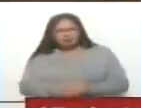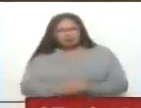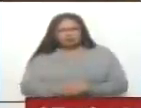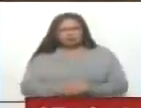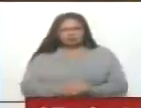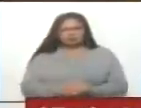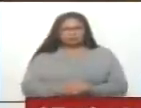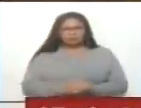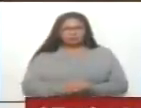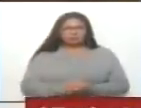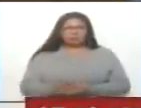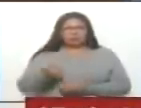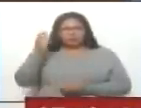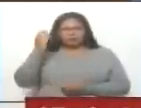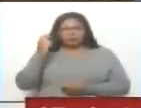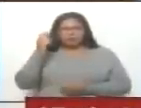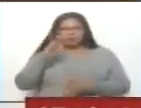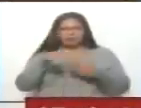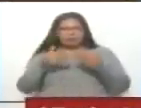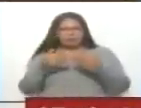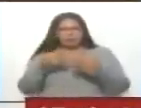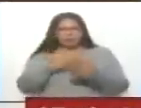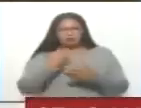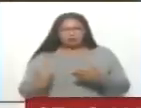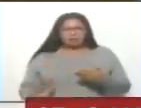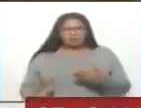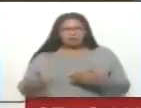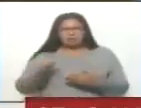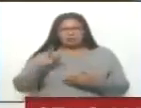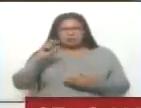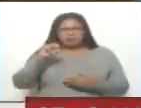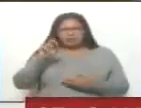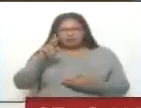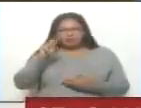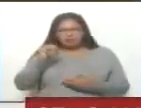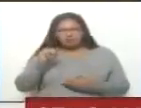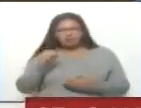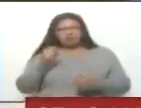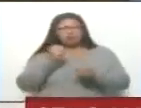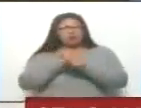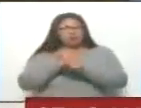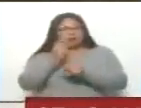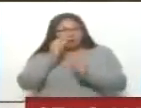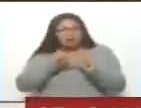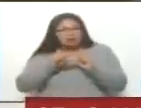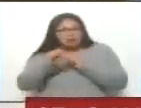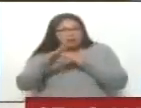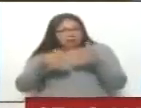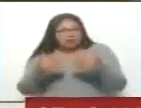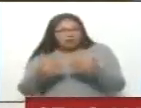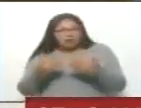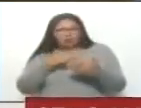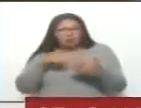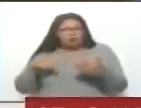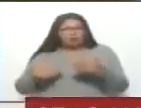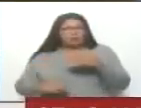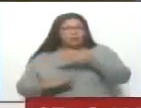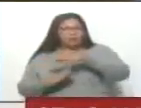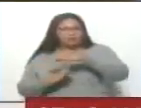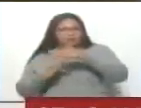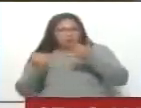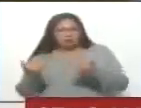el diputado Orlando Pérez, quien además es presidente de la CINEFUNI y vicepresidente de la Central Bolivariana de Trabajadores, continuará con nosotros luego de la pausa.